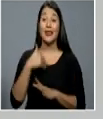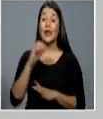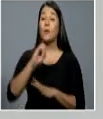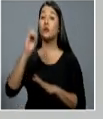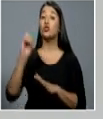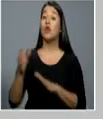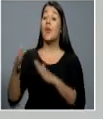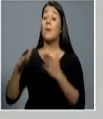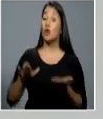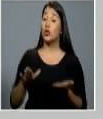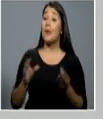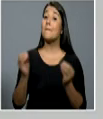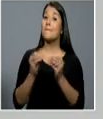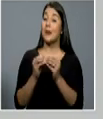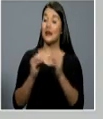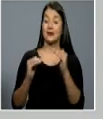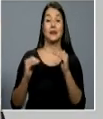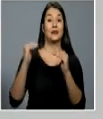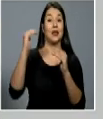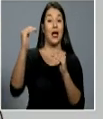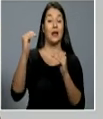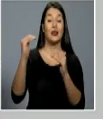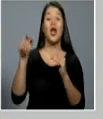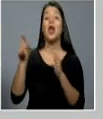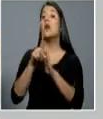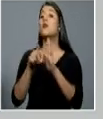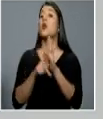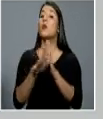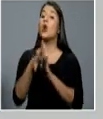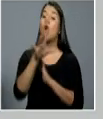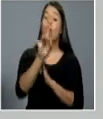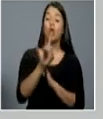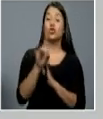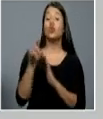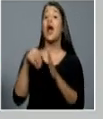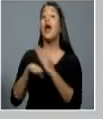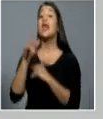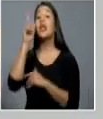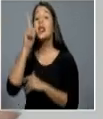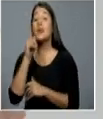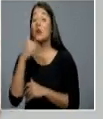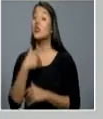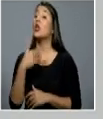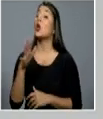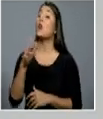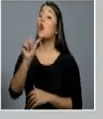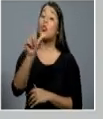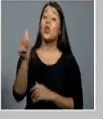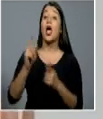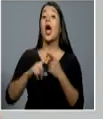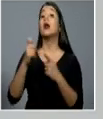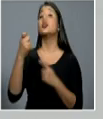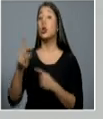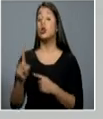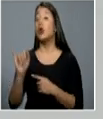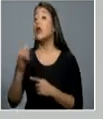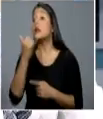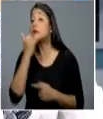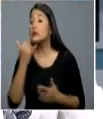infantil más alta en todo el país, donde el promedio es 8, en Limón es aproximadamente 10 a 11. ¿Qué sucede